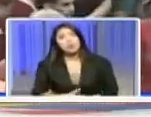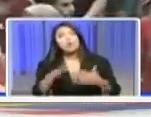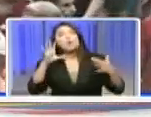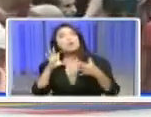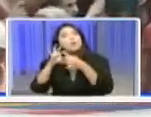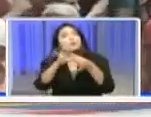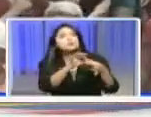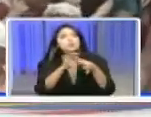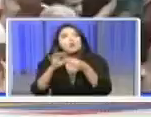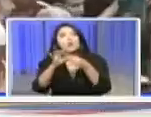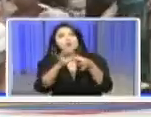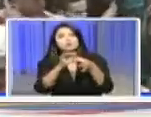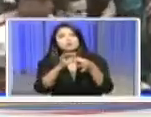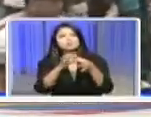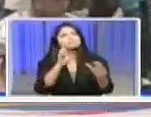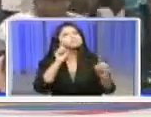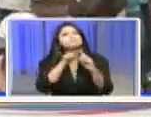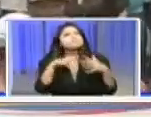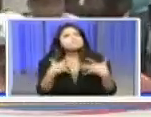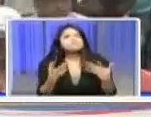Unión para que haya paz.